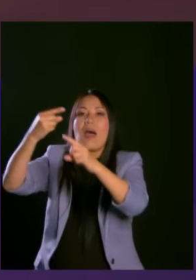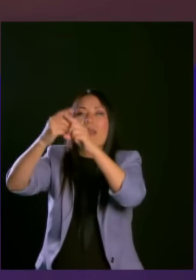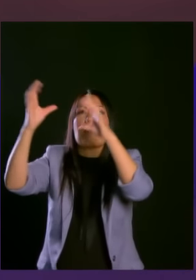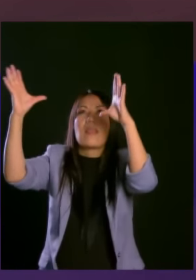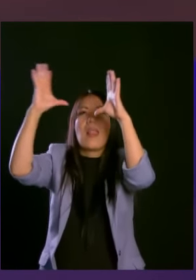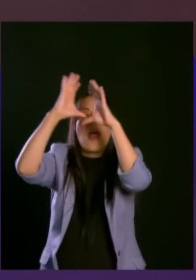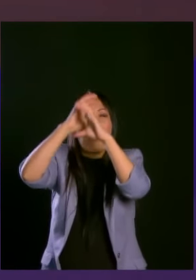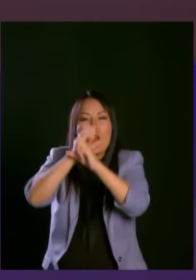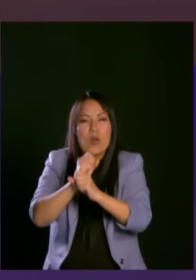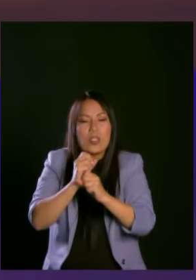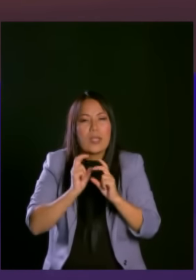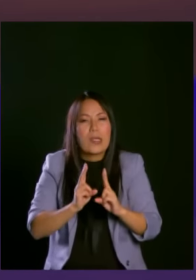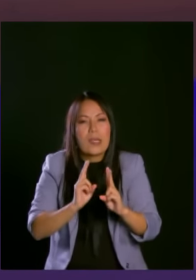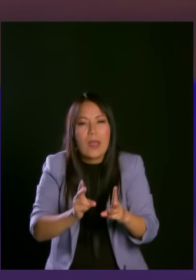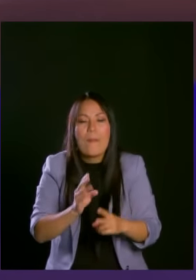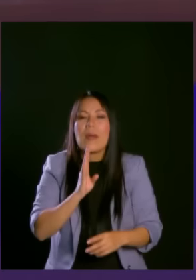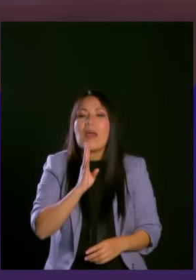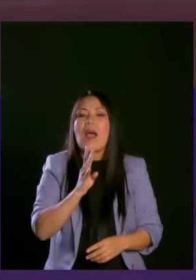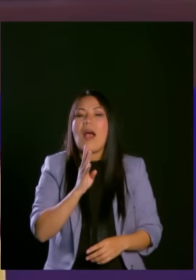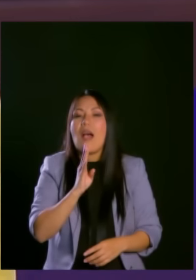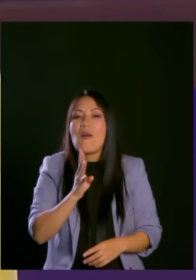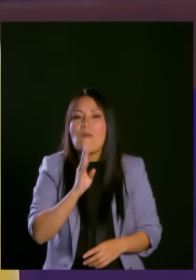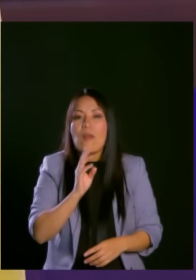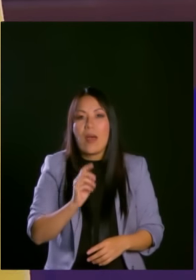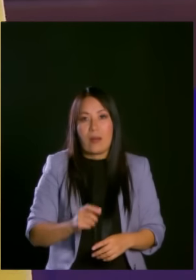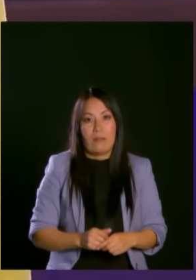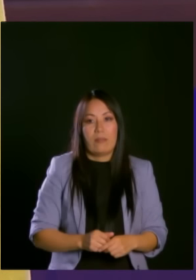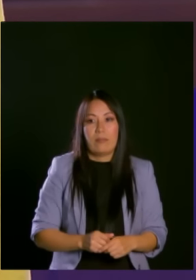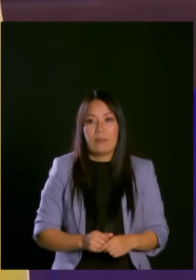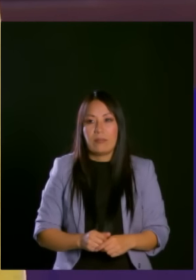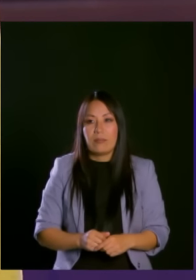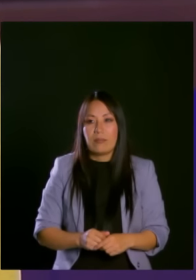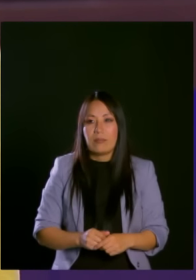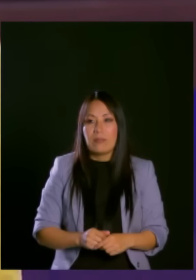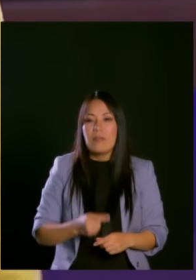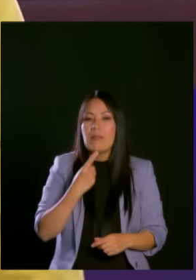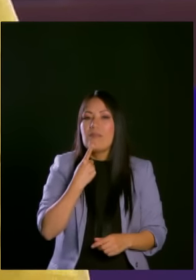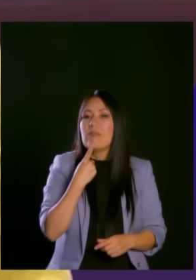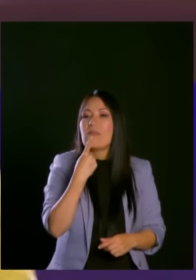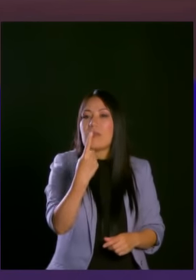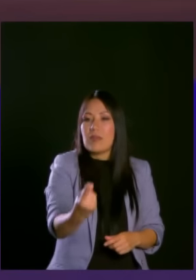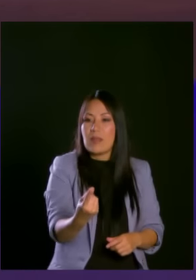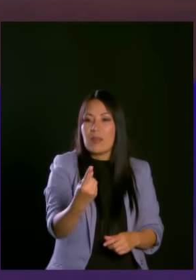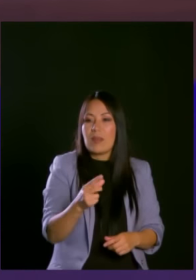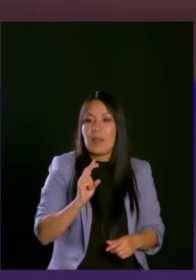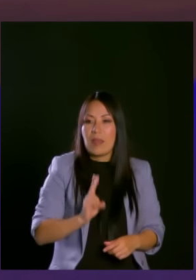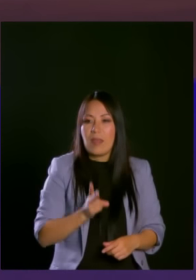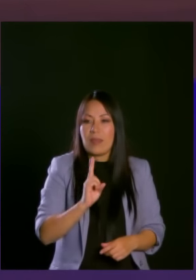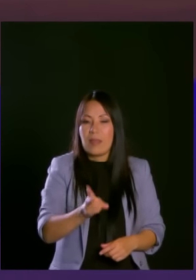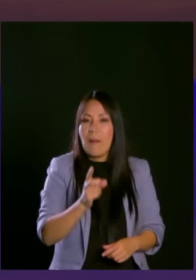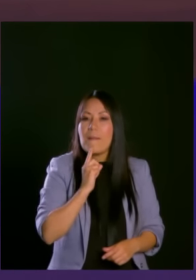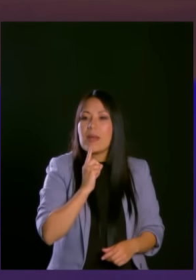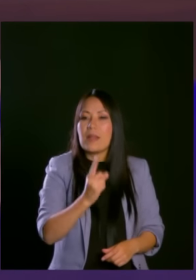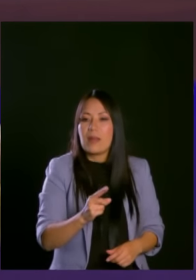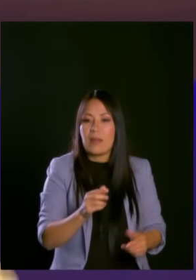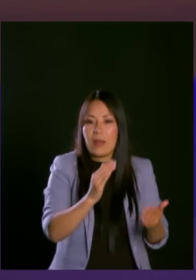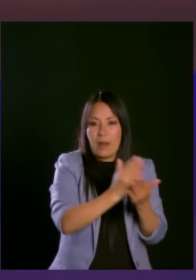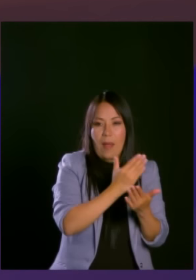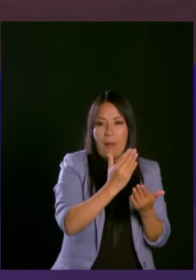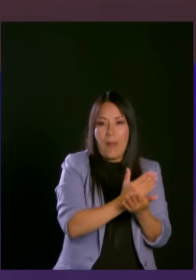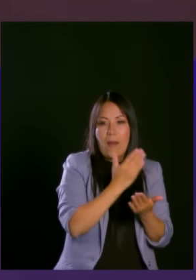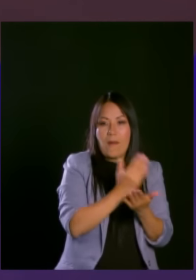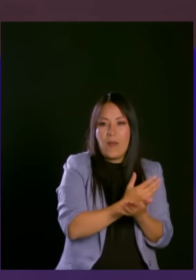Dice: no se apartará de tu boca. Pero apartar de la boca implica